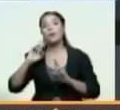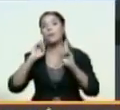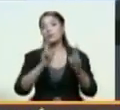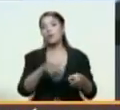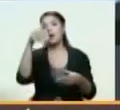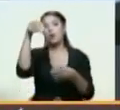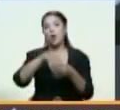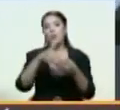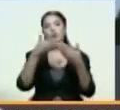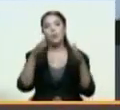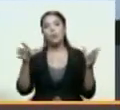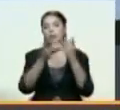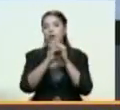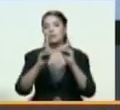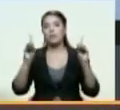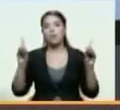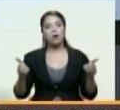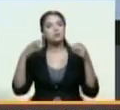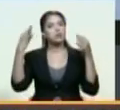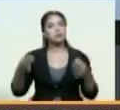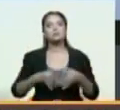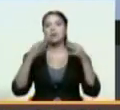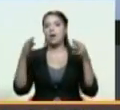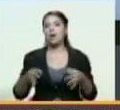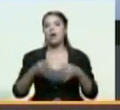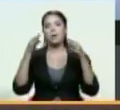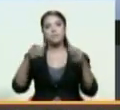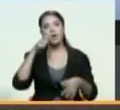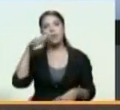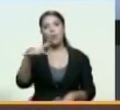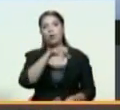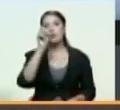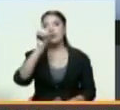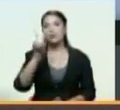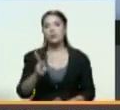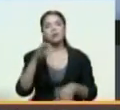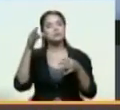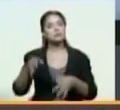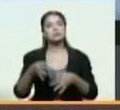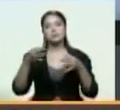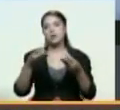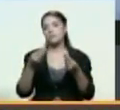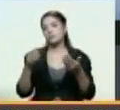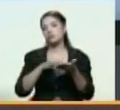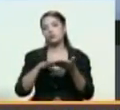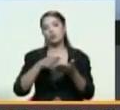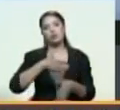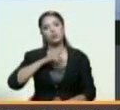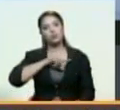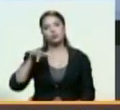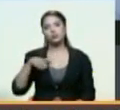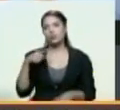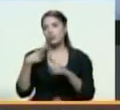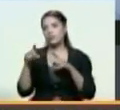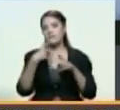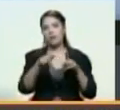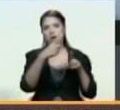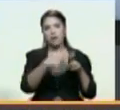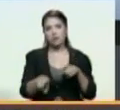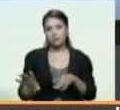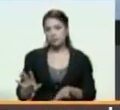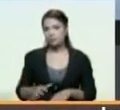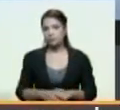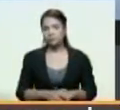voto popular en democracia, como siempre ha hecho el pueblo venezolano y como siempre hemos dirimido nuestras diferencias. And of